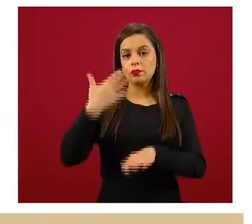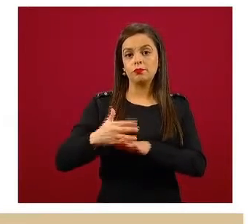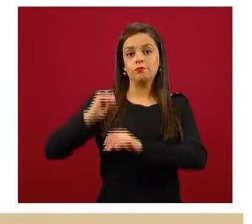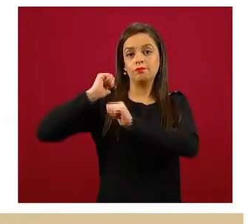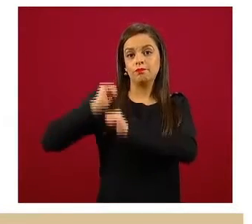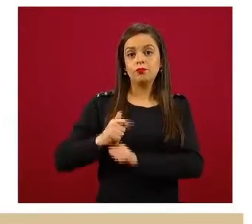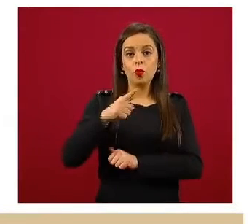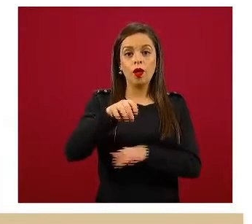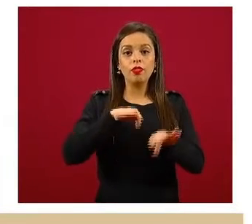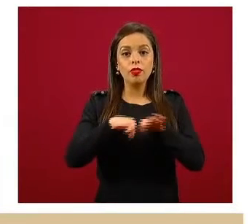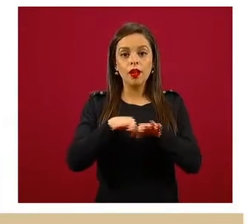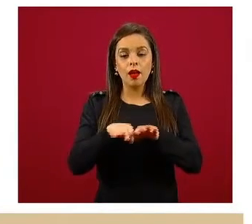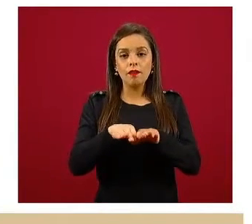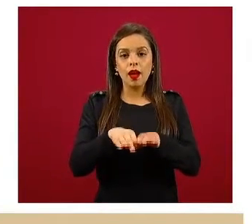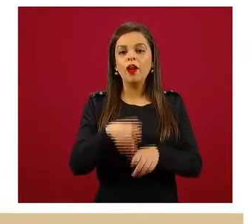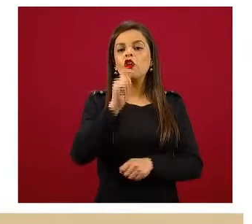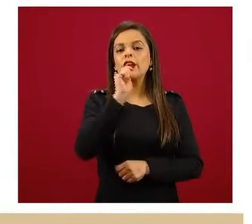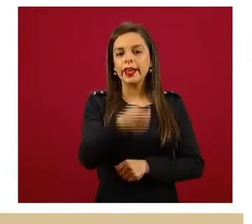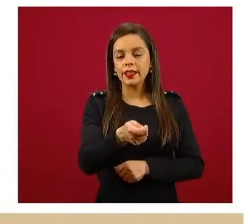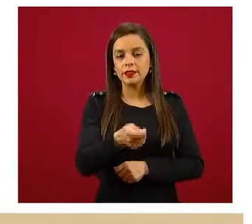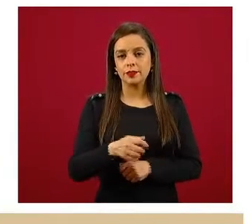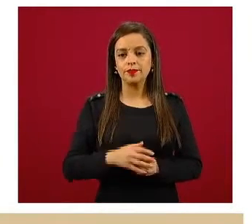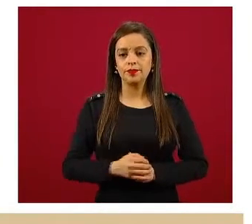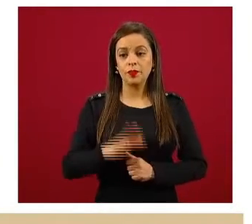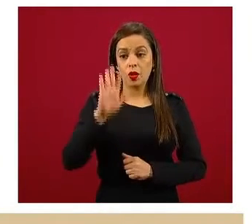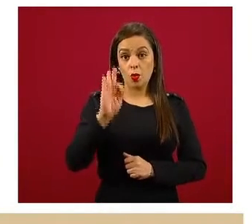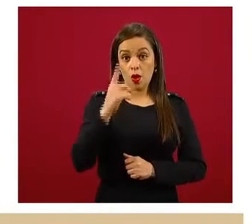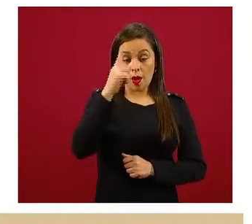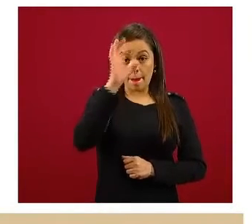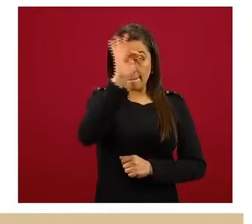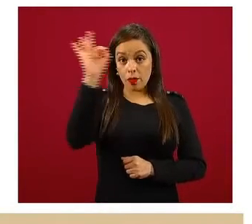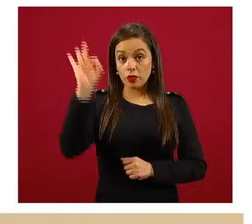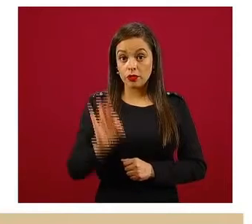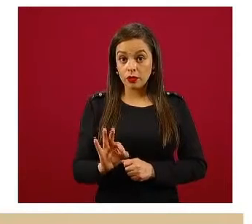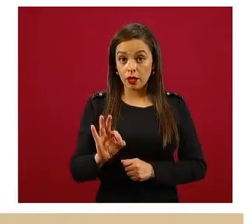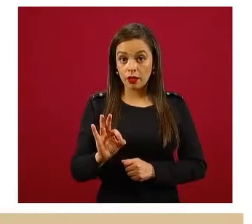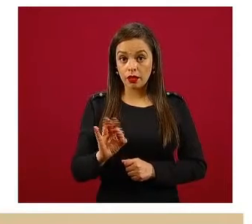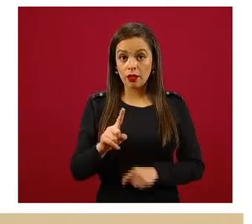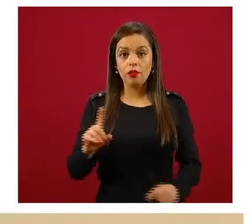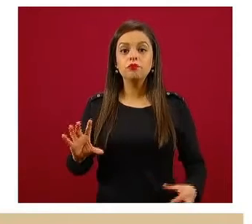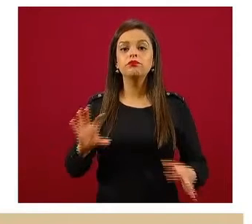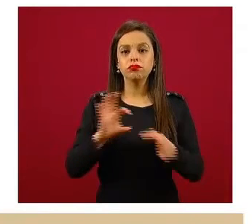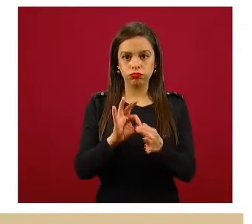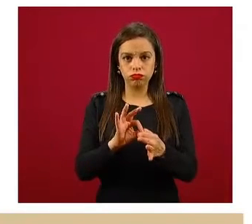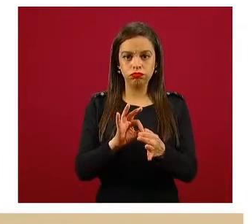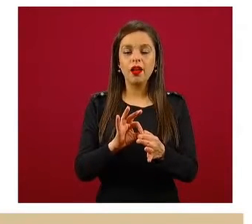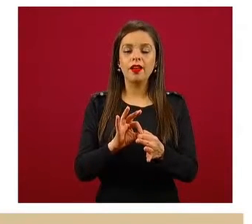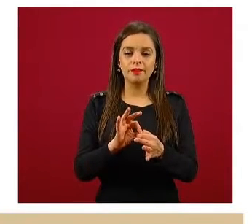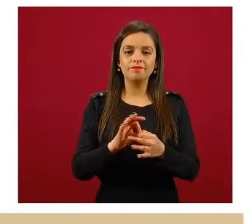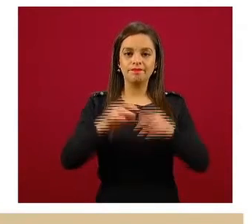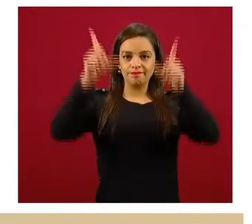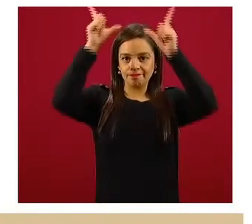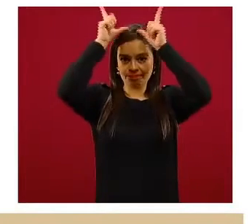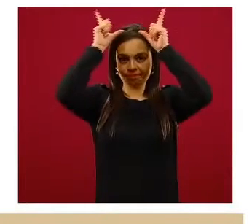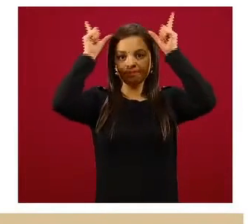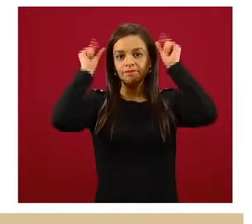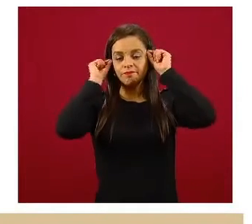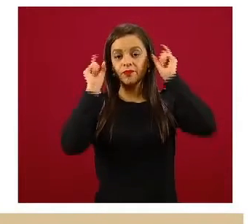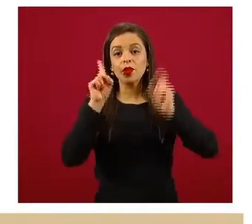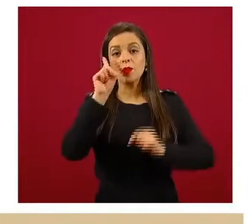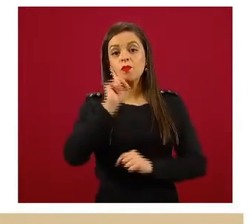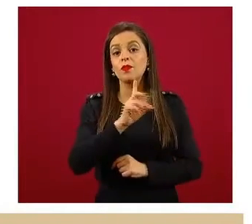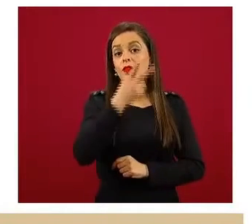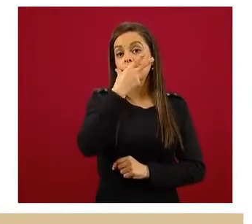Vemos que la mayor proporción de estos, un 41%, corresponden a enfermeras y enfermeros, que fueron los